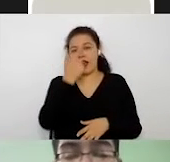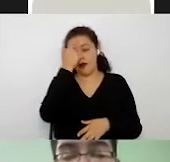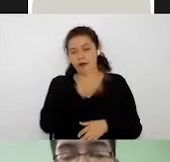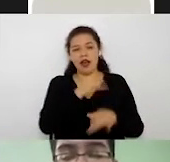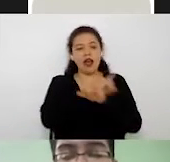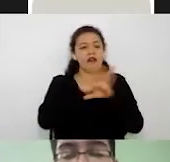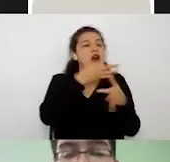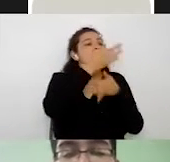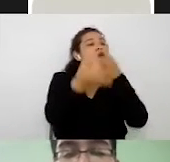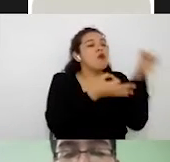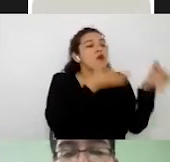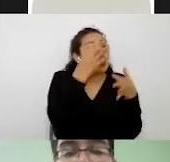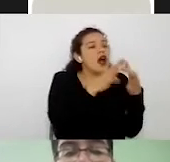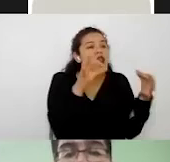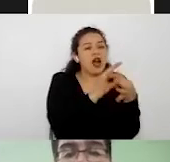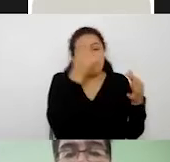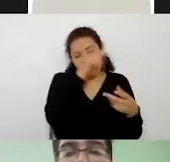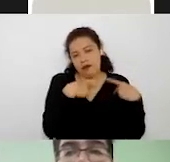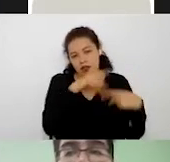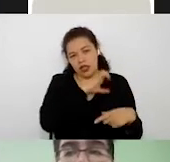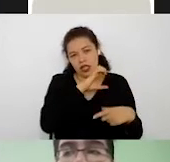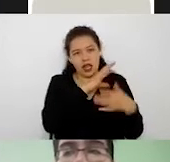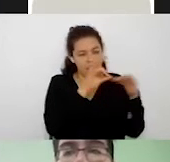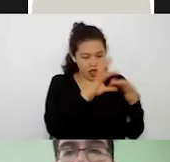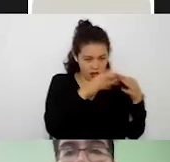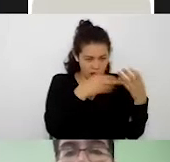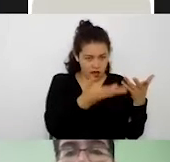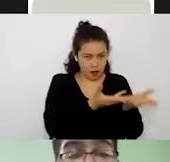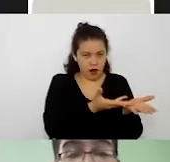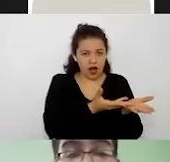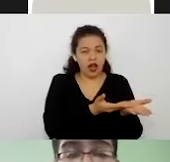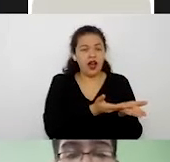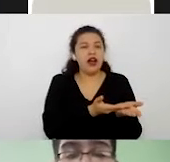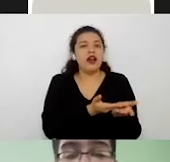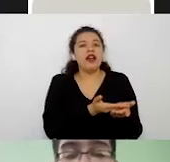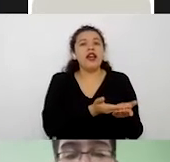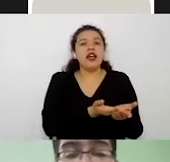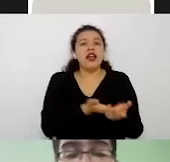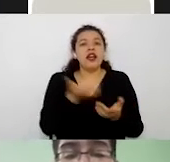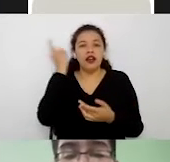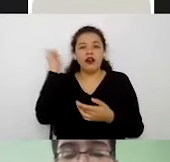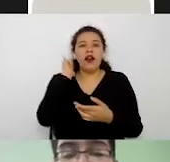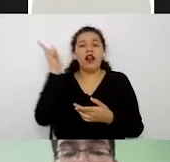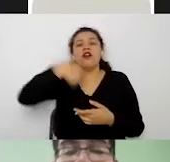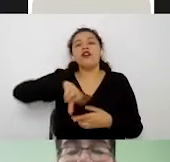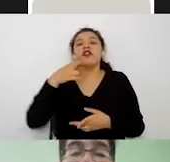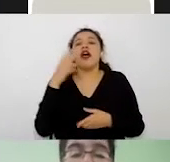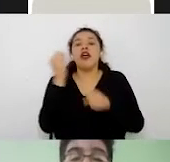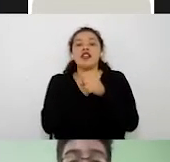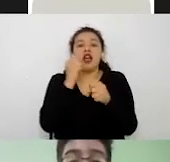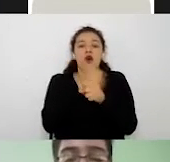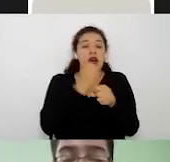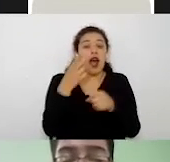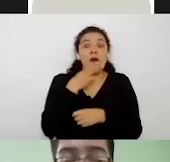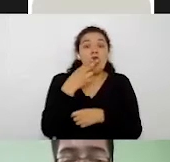pasarla con nuestros seres queridos. y espero que de verdad nunca lo tengan que poner en práctica, pero si